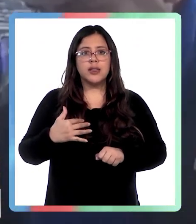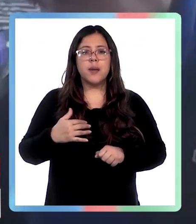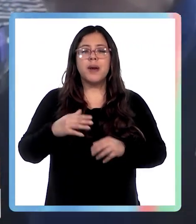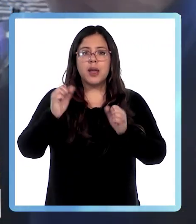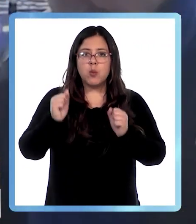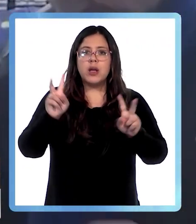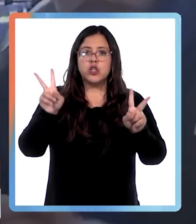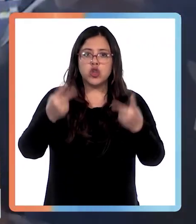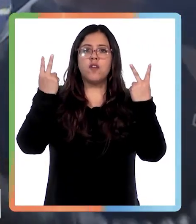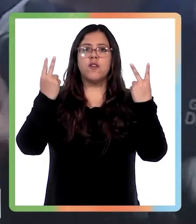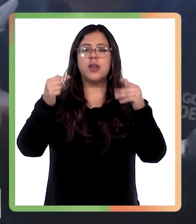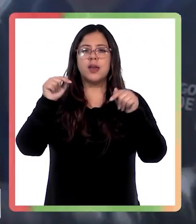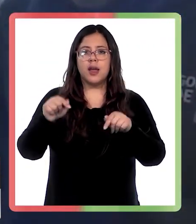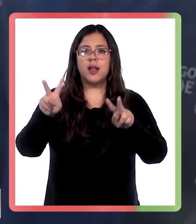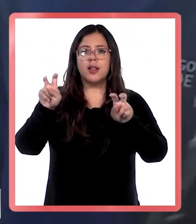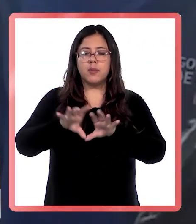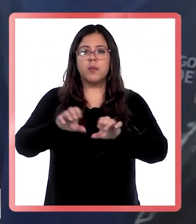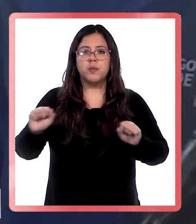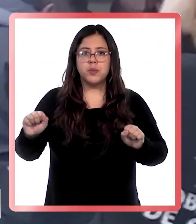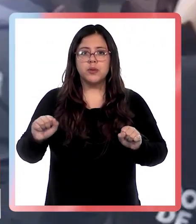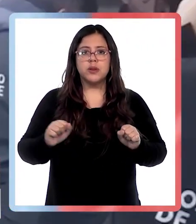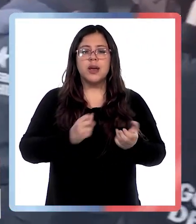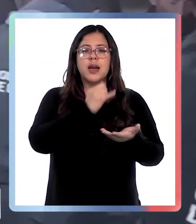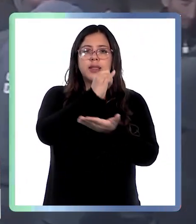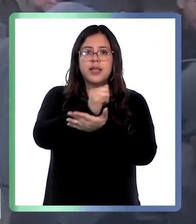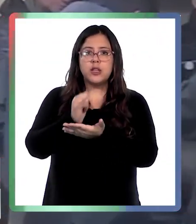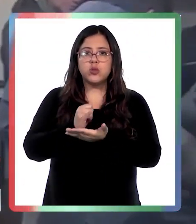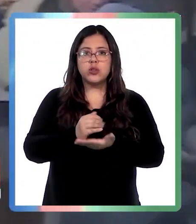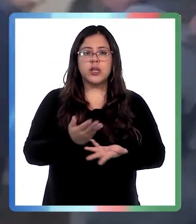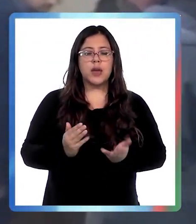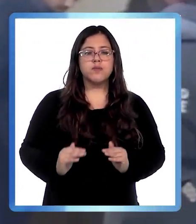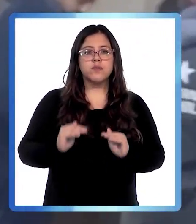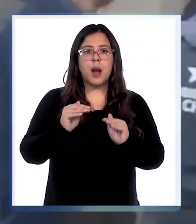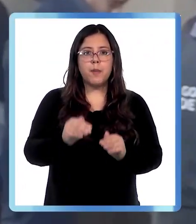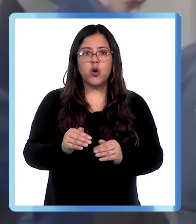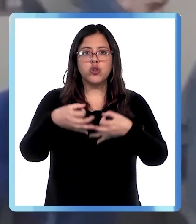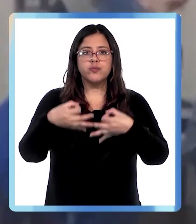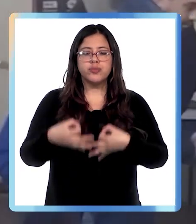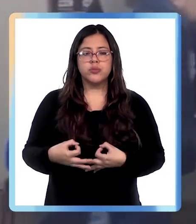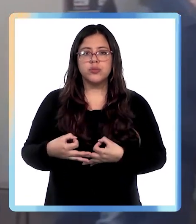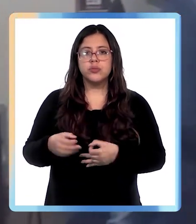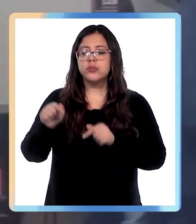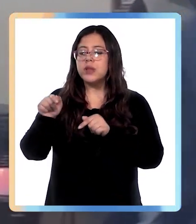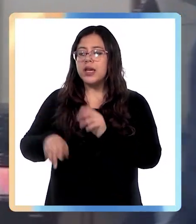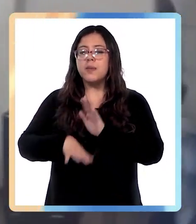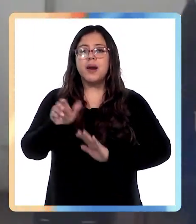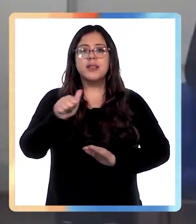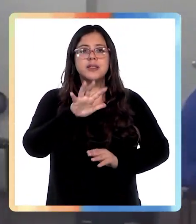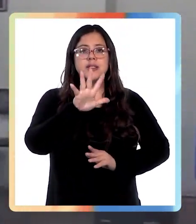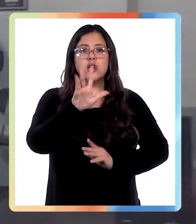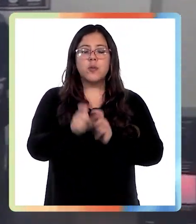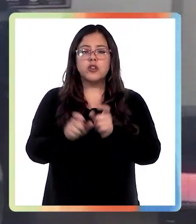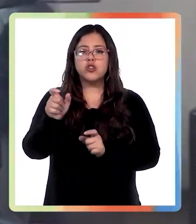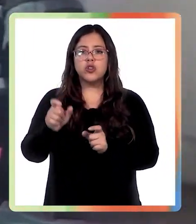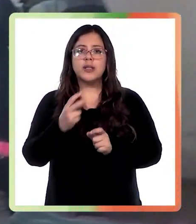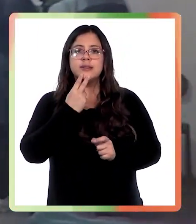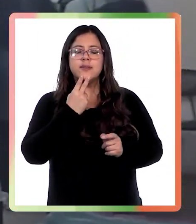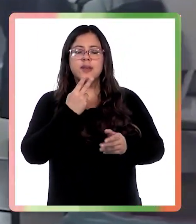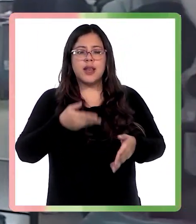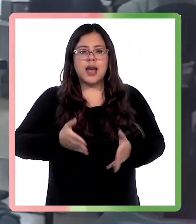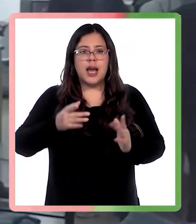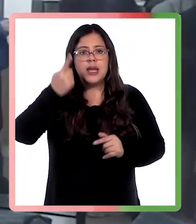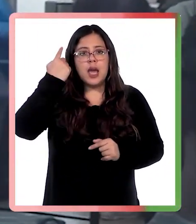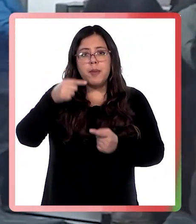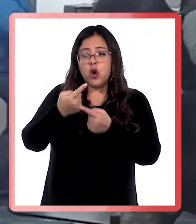para su supervivencia como parte del compromiso entre entidades a entregar apoyo integral hay más de 65 personas en situación de